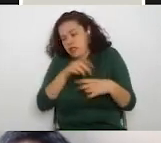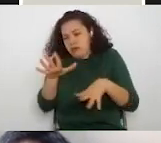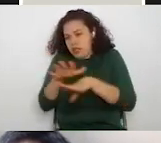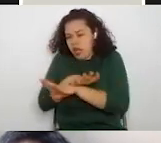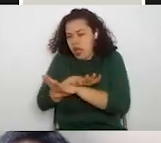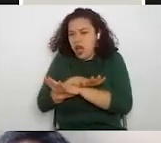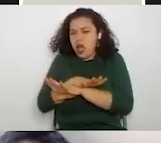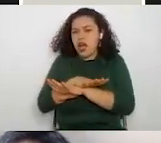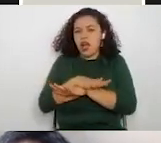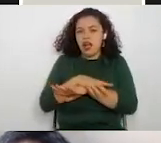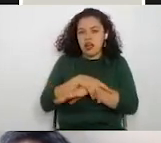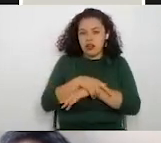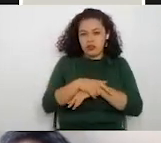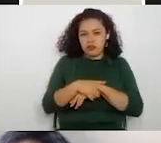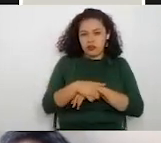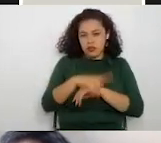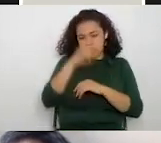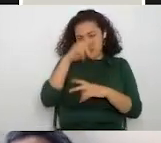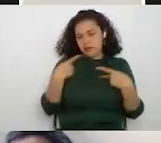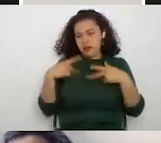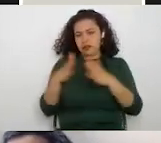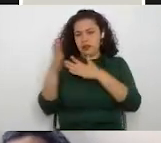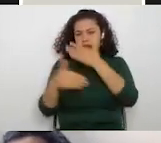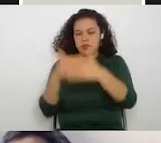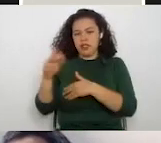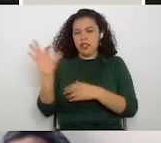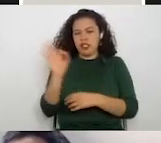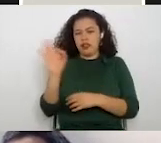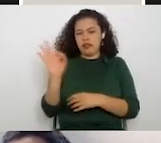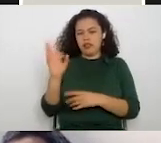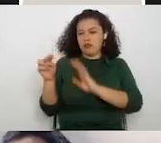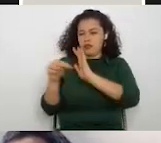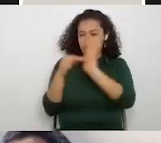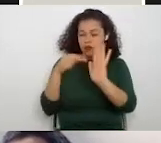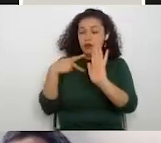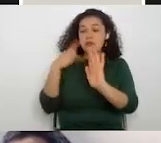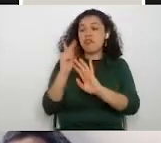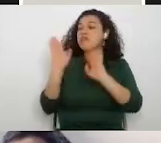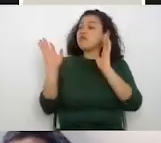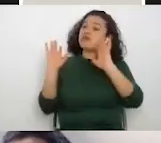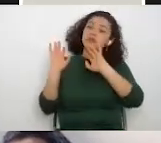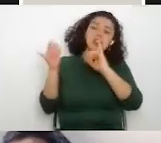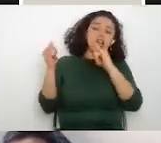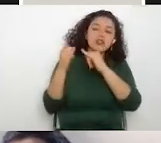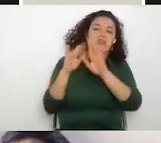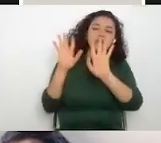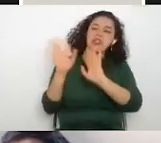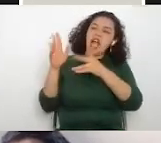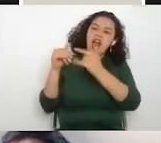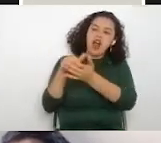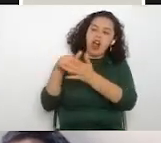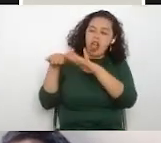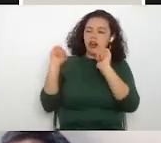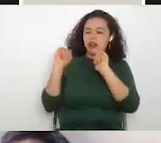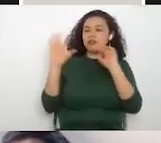vienen en los involucrados de ese procedimiento y tal vez firmó, pero ya no forma parte de la institución. O bien que a lo